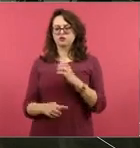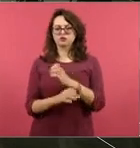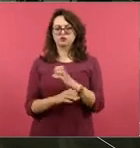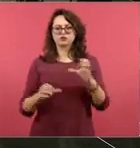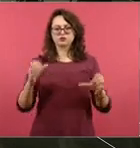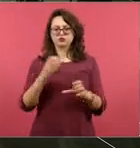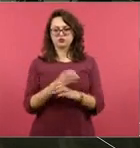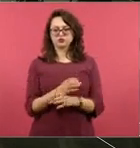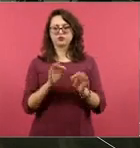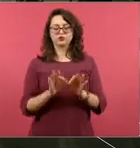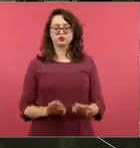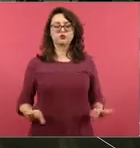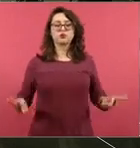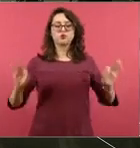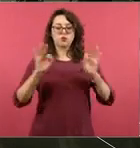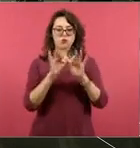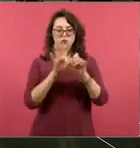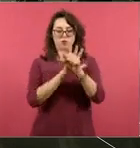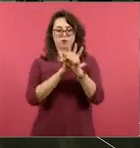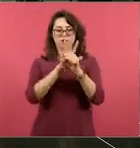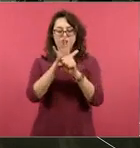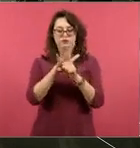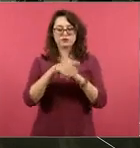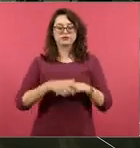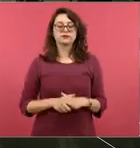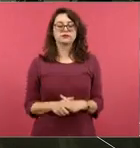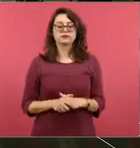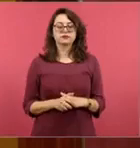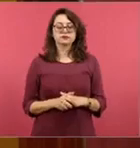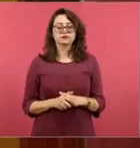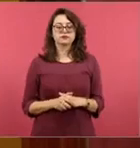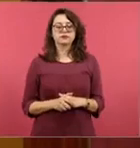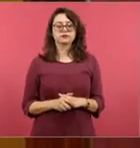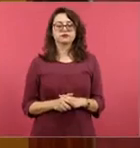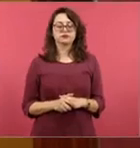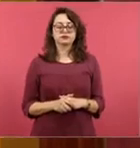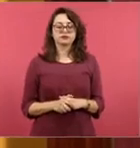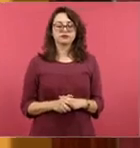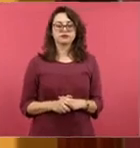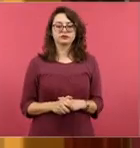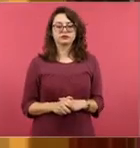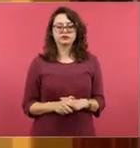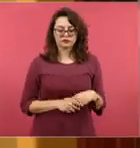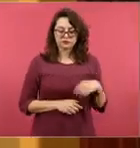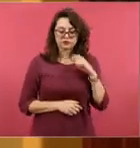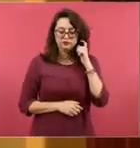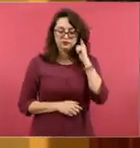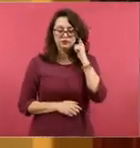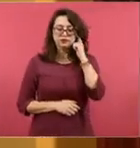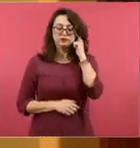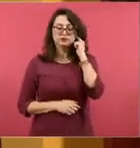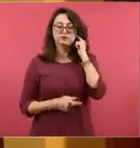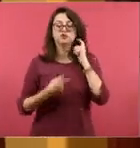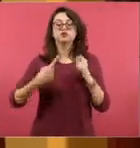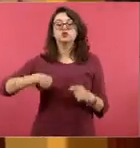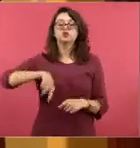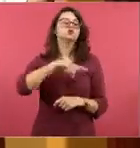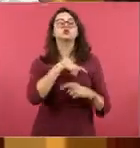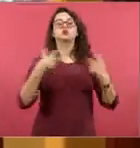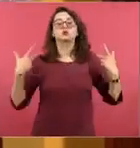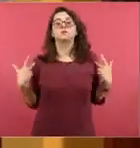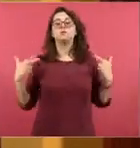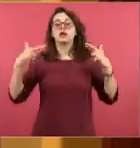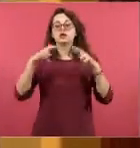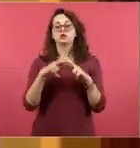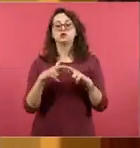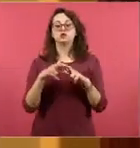Bueno, punto número 1, es una forma de poder narrar y es una forma de poder acercarnos al estudiante para poder